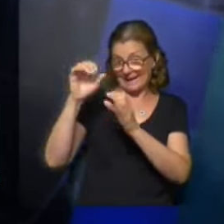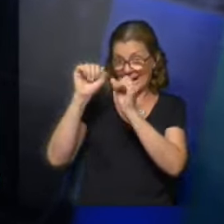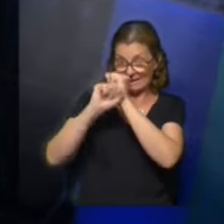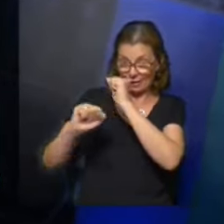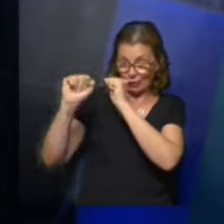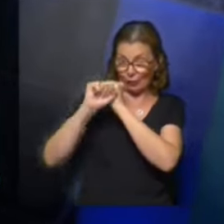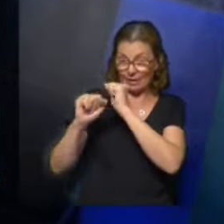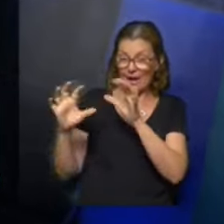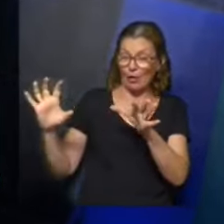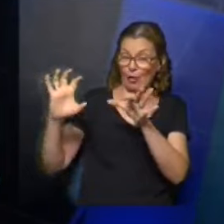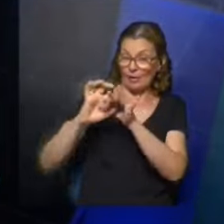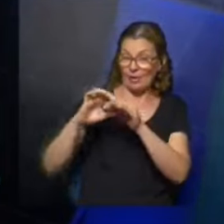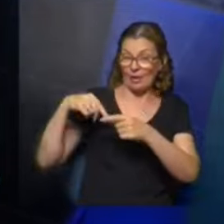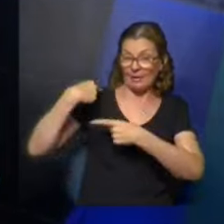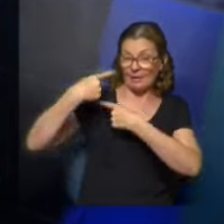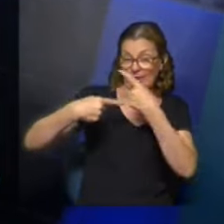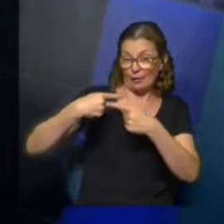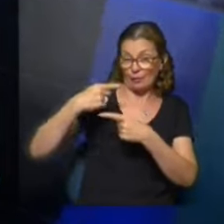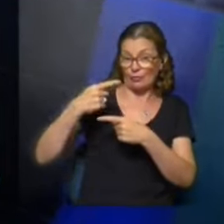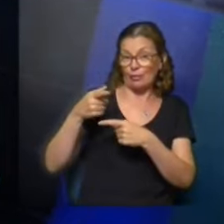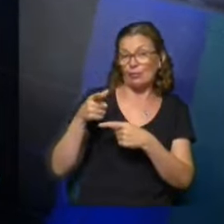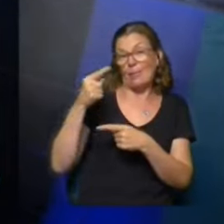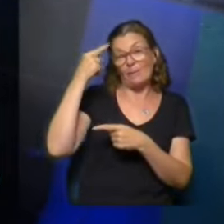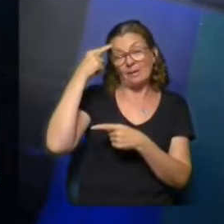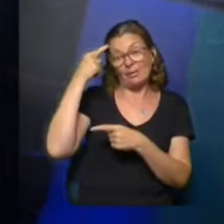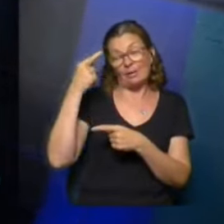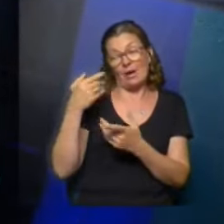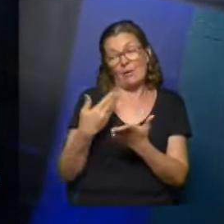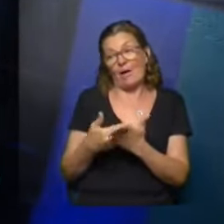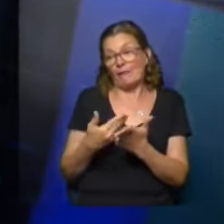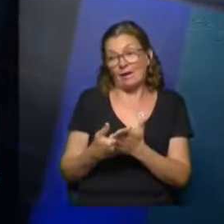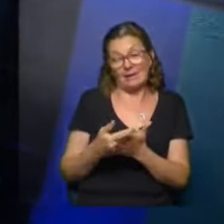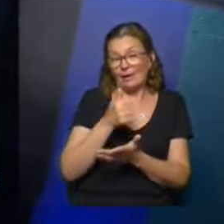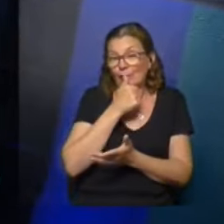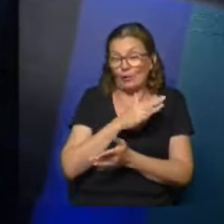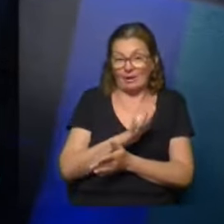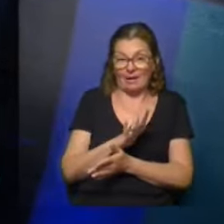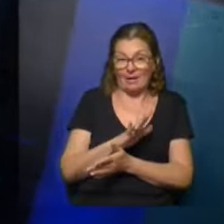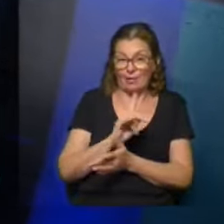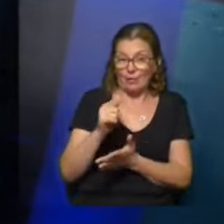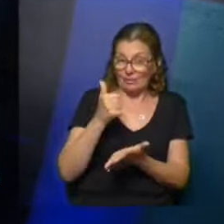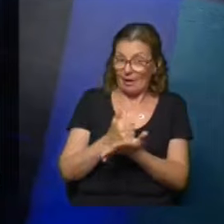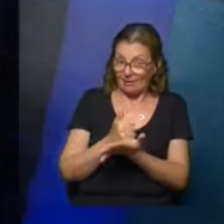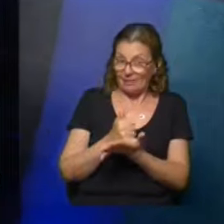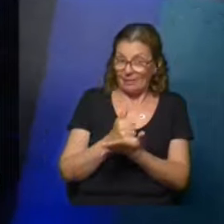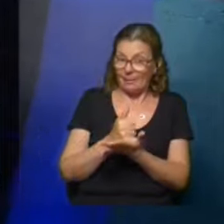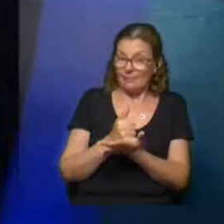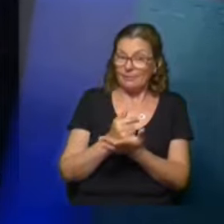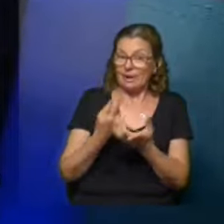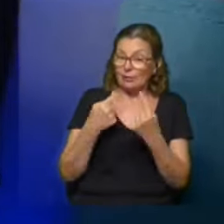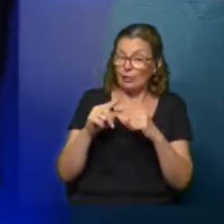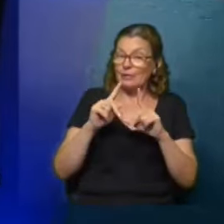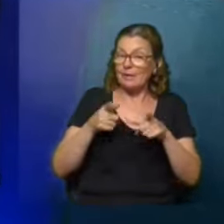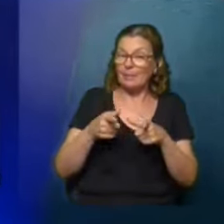conectado al desarrollo nacional muy fuerte. Yo creo que sería un déficit garrafal a histórico no tenerlo. Entonces,